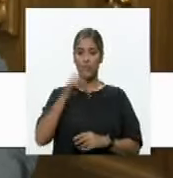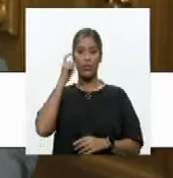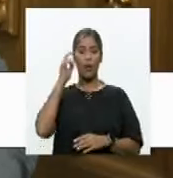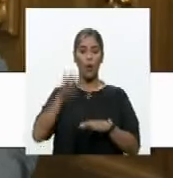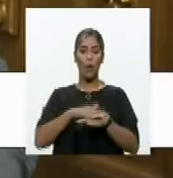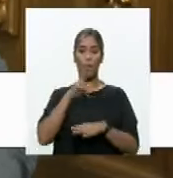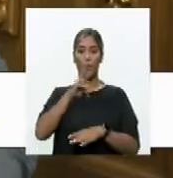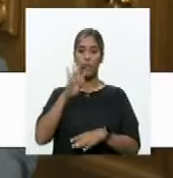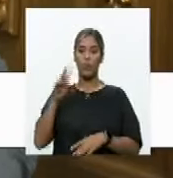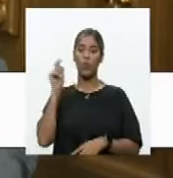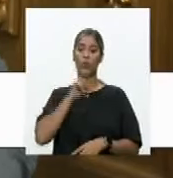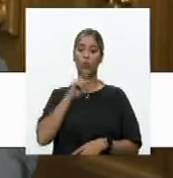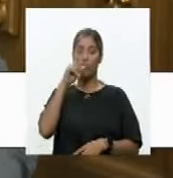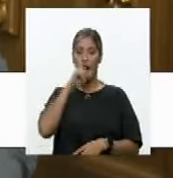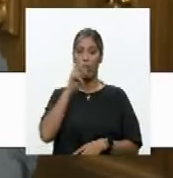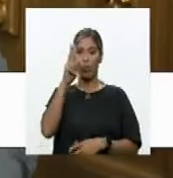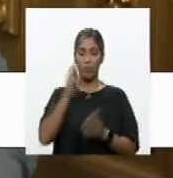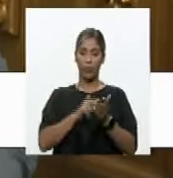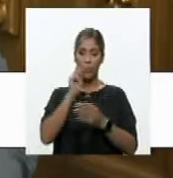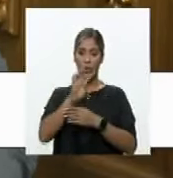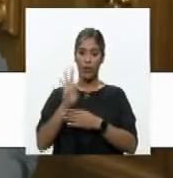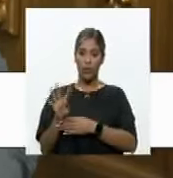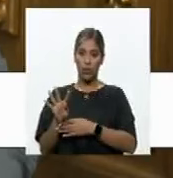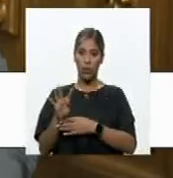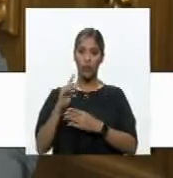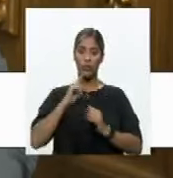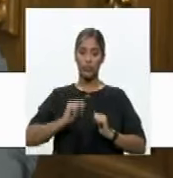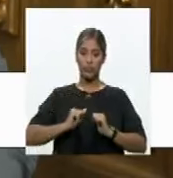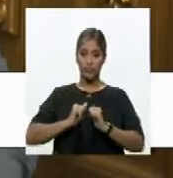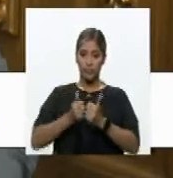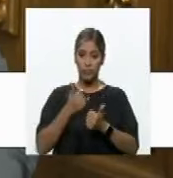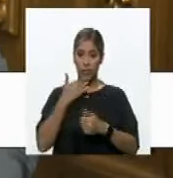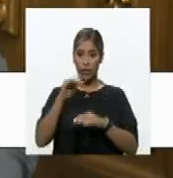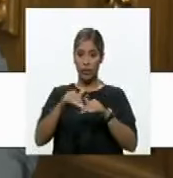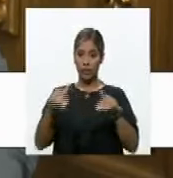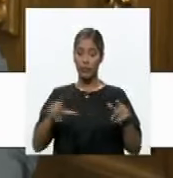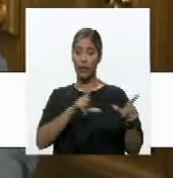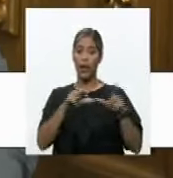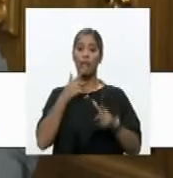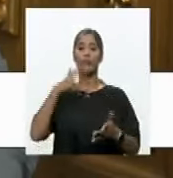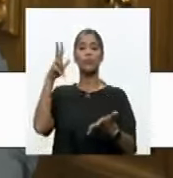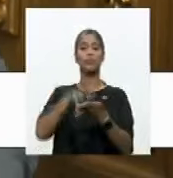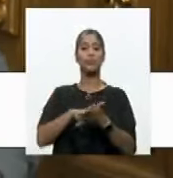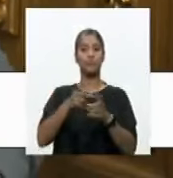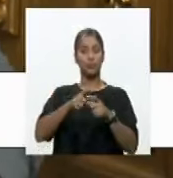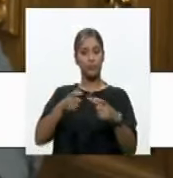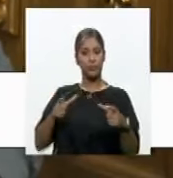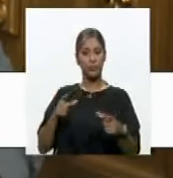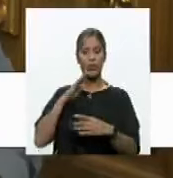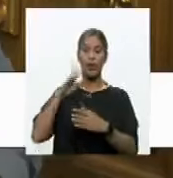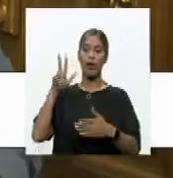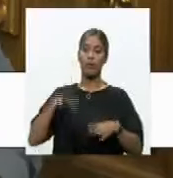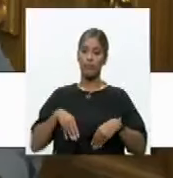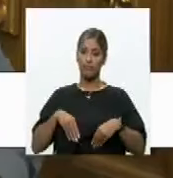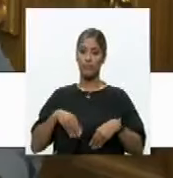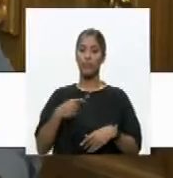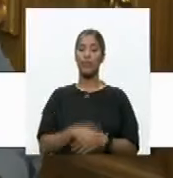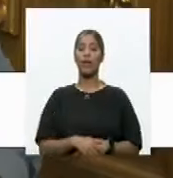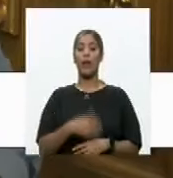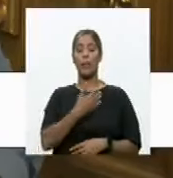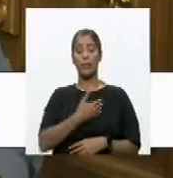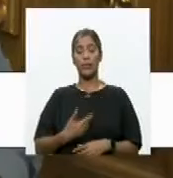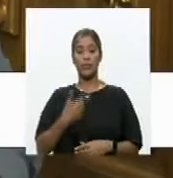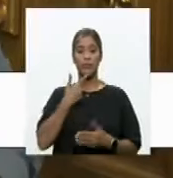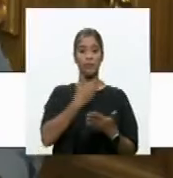jueves 24 de octubre de 2024. Una vez leída y sometida a votación, resultó aprobada por mayoría. A continuación, el presidente pidió